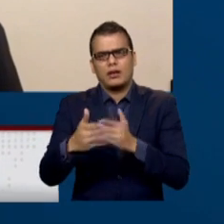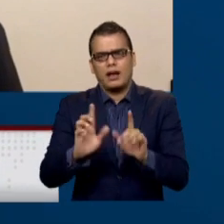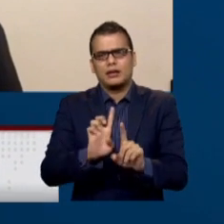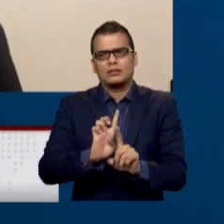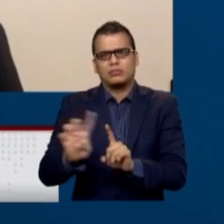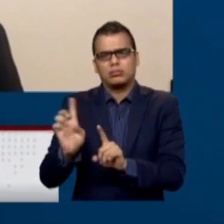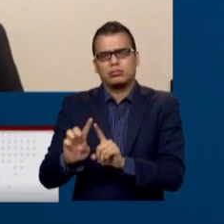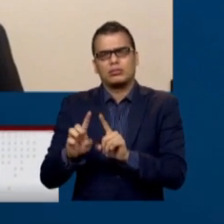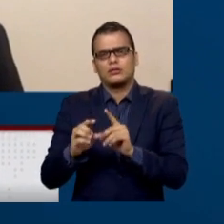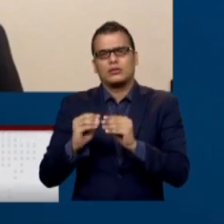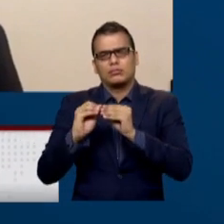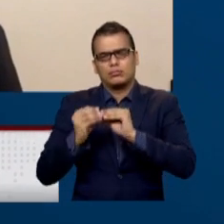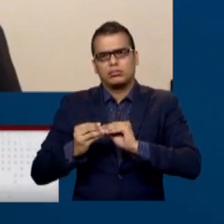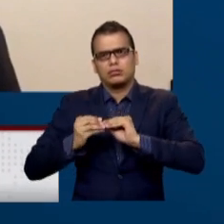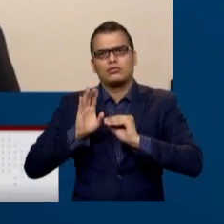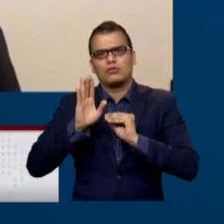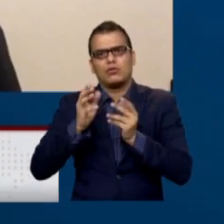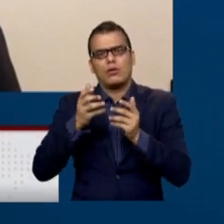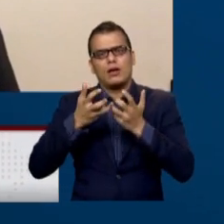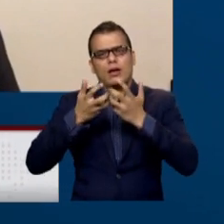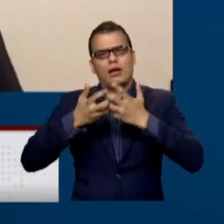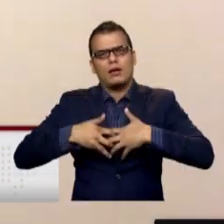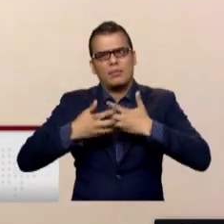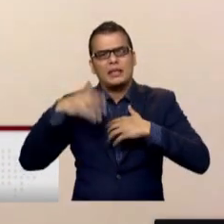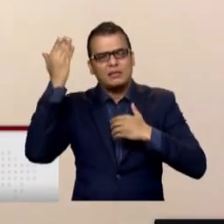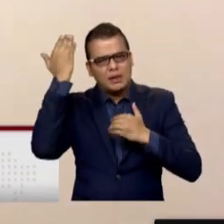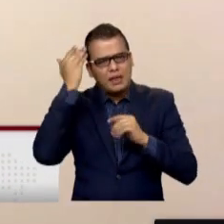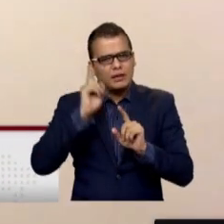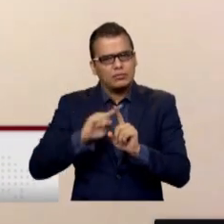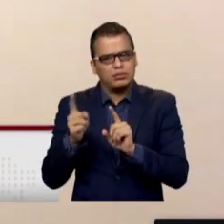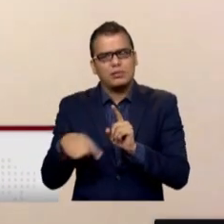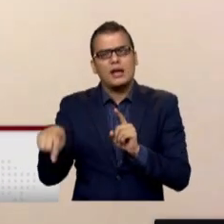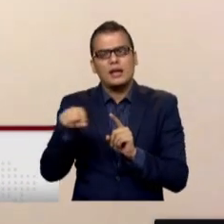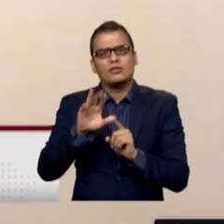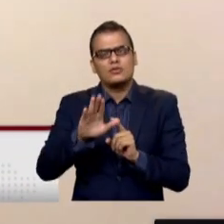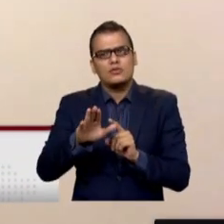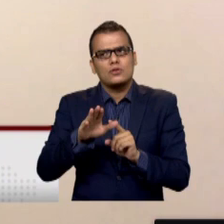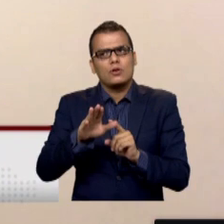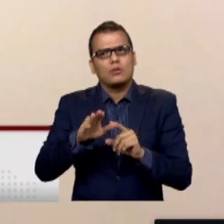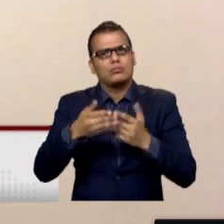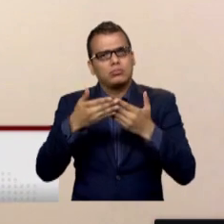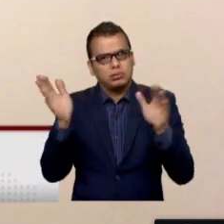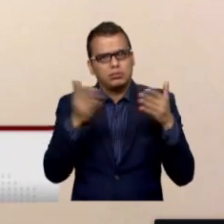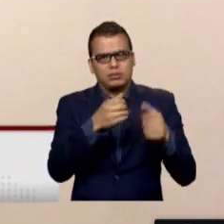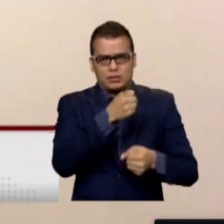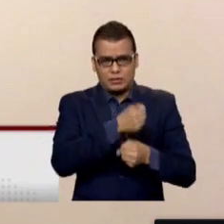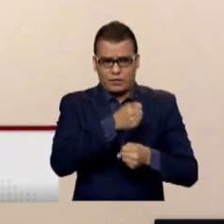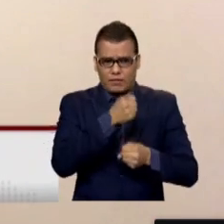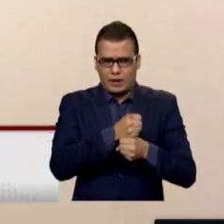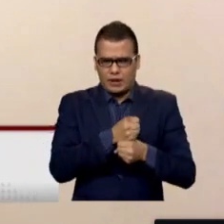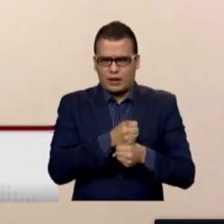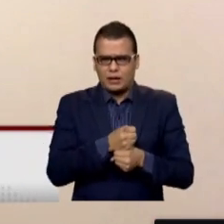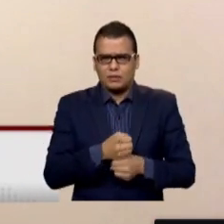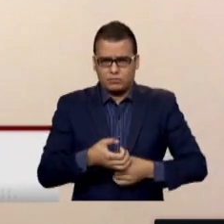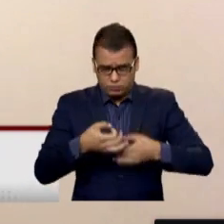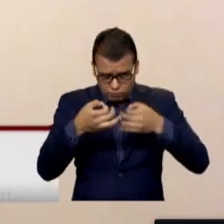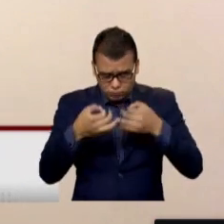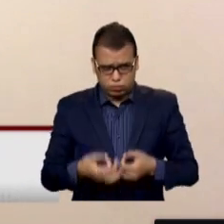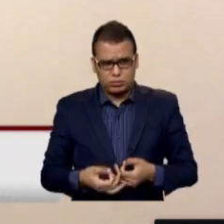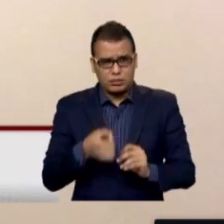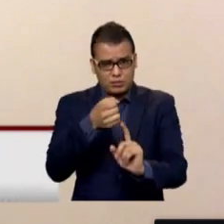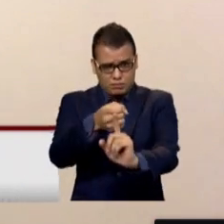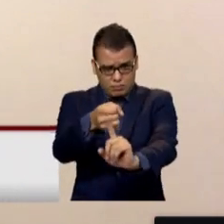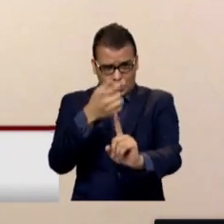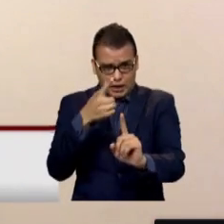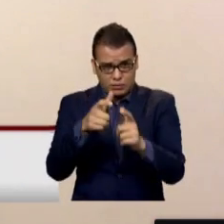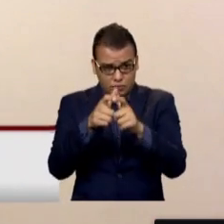Todavía no, yo creo que tenemos en este momento una decisión de mantener el aislamiento preventivo, dar la salida a dos sectores. Esto se ha